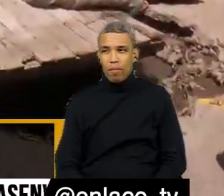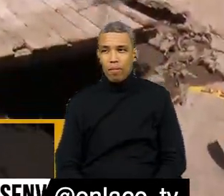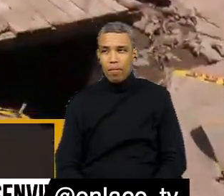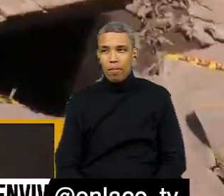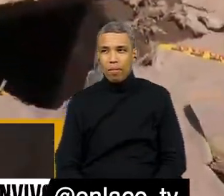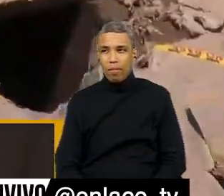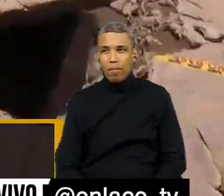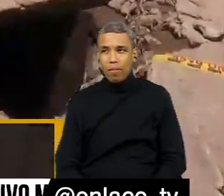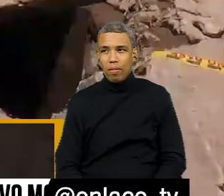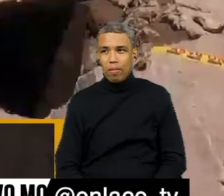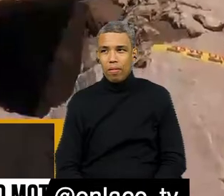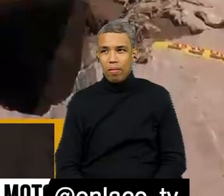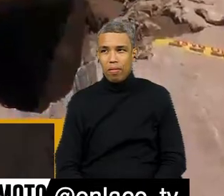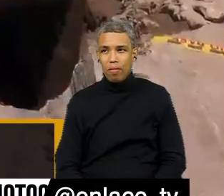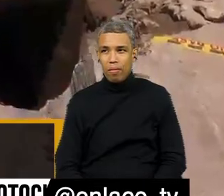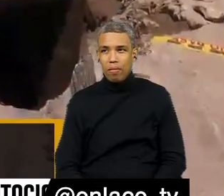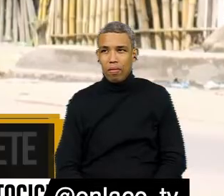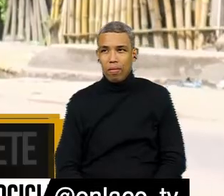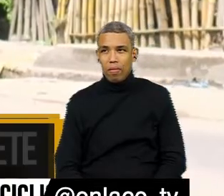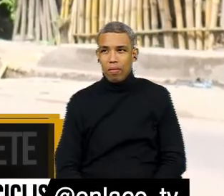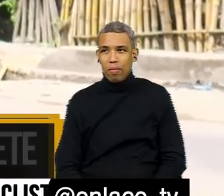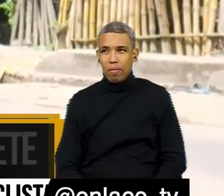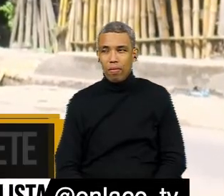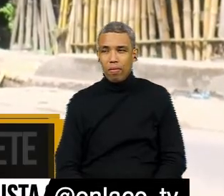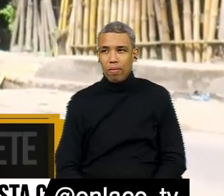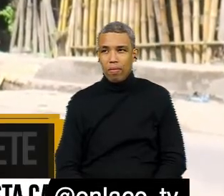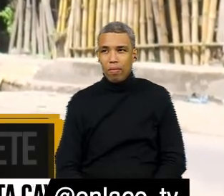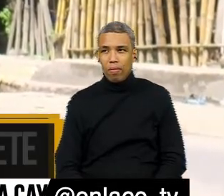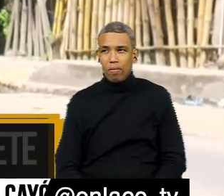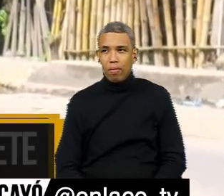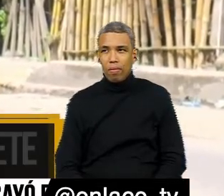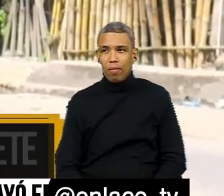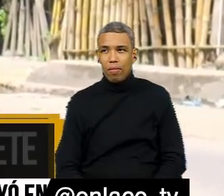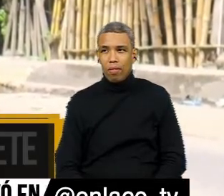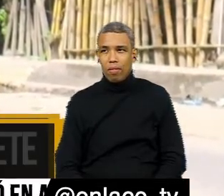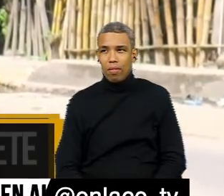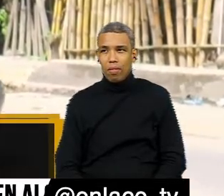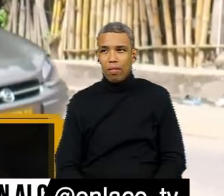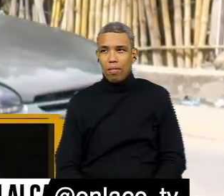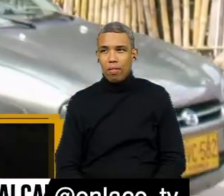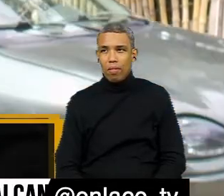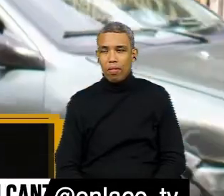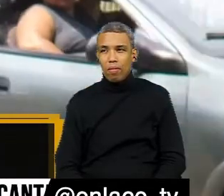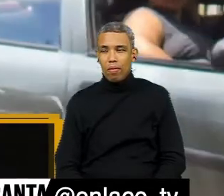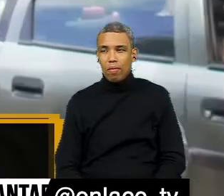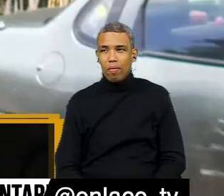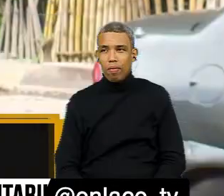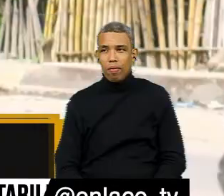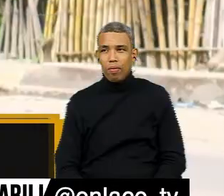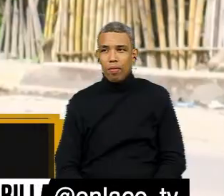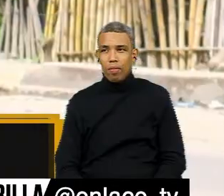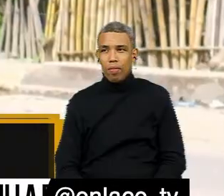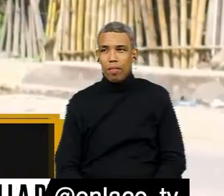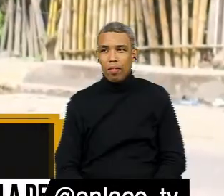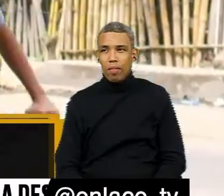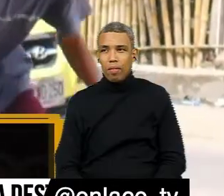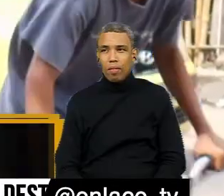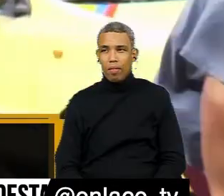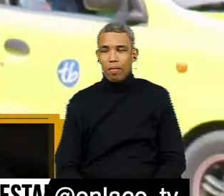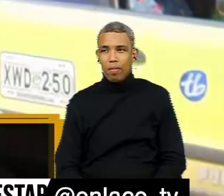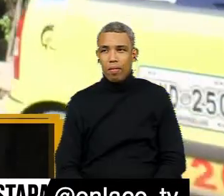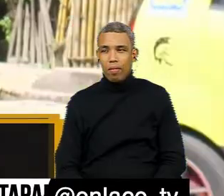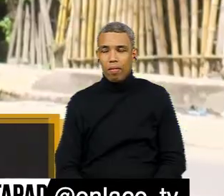Ese hueco, pues, se han accidentado muchos ciclistas, han caído ahí. ¿Qué más comento yo? Desde que estoy aquí,